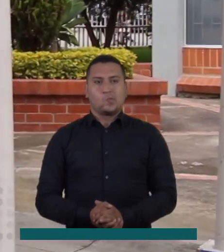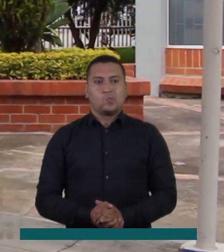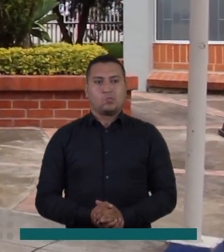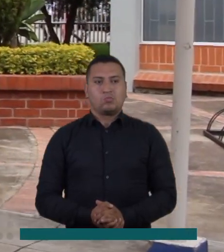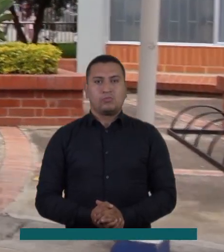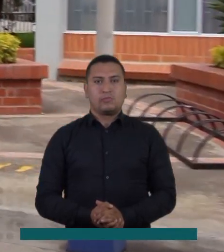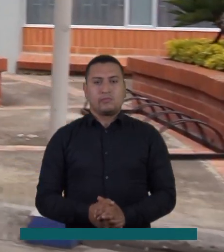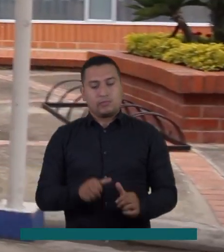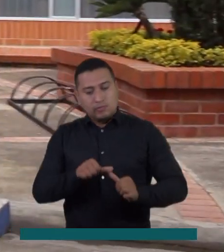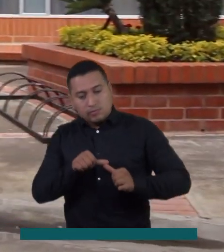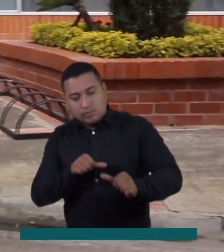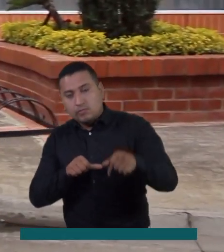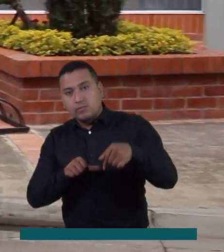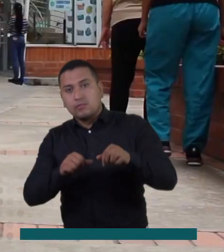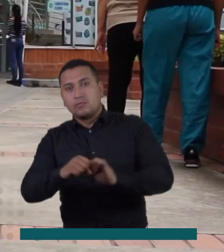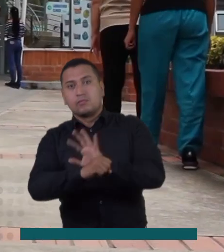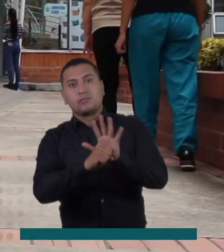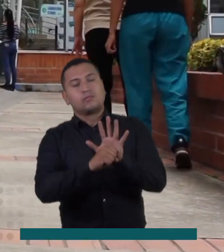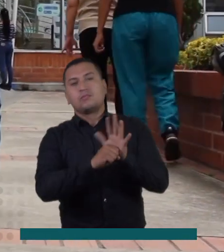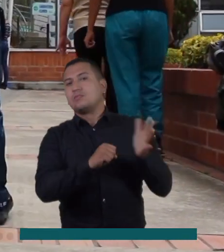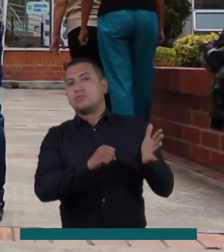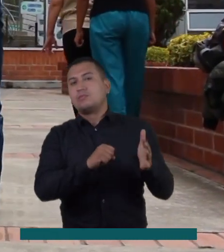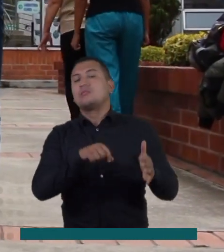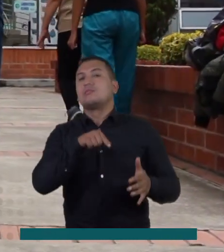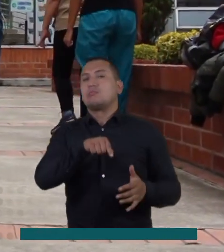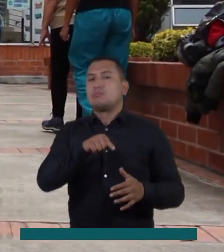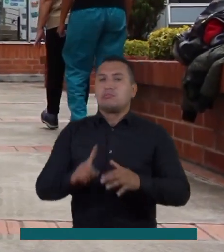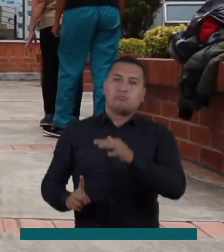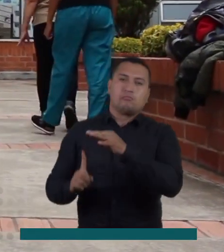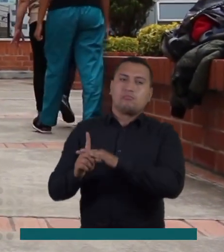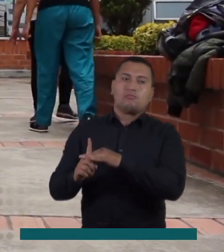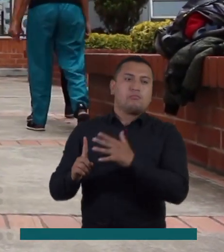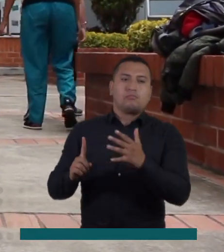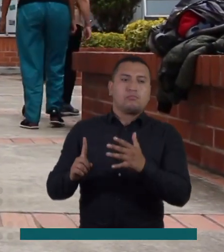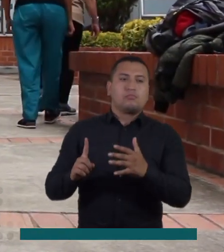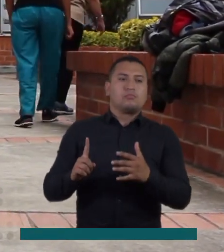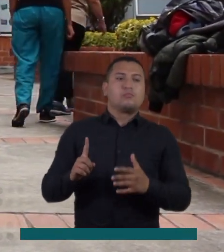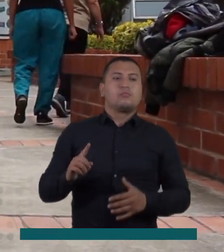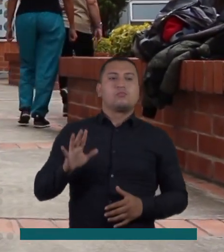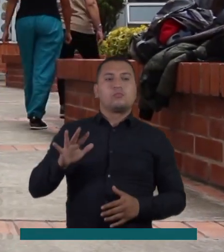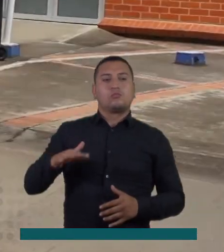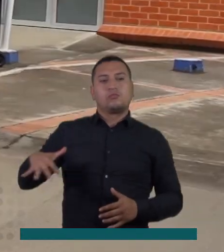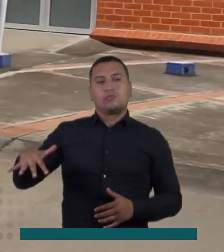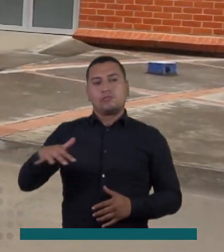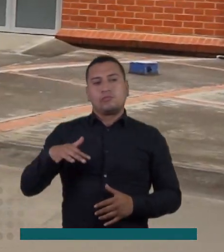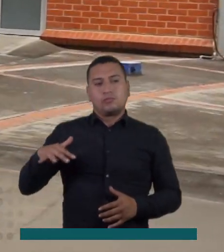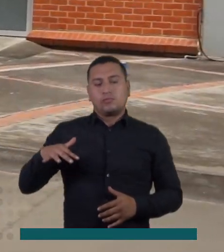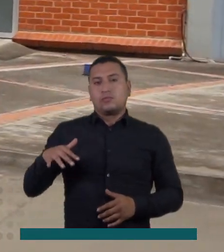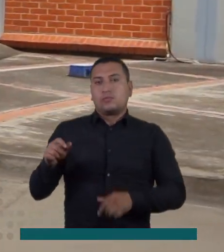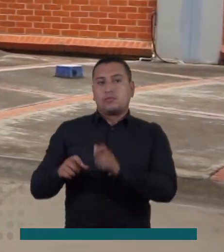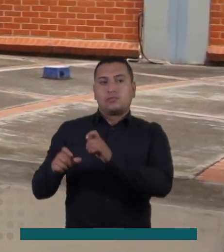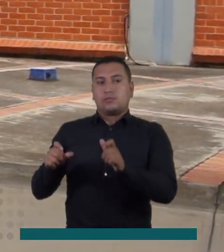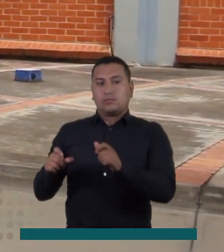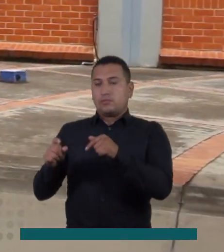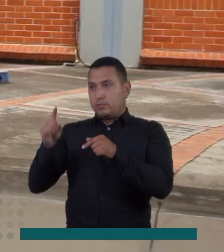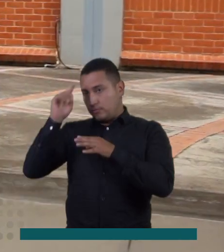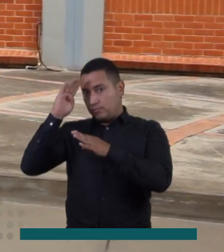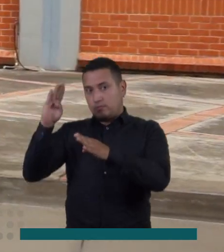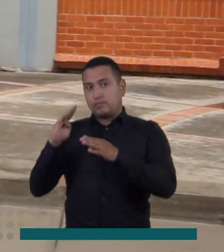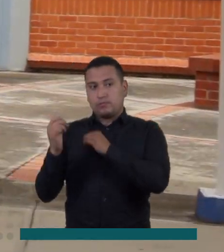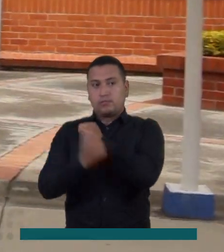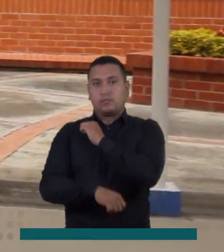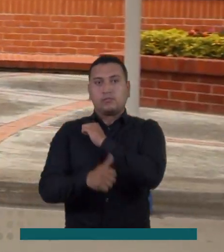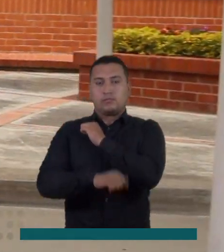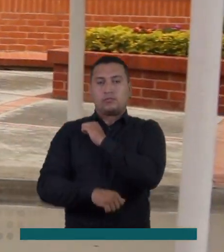Durante la pandemia se detuvieron las operaciones de paladar hendido en niños de zona rural de Boyacá. Ahora estos pacientes ven más cerca la